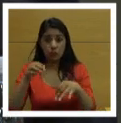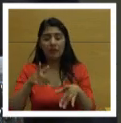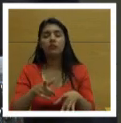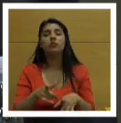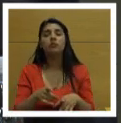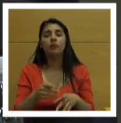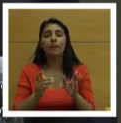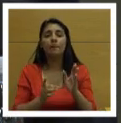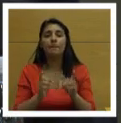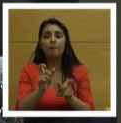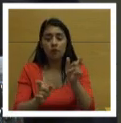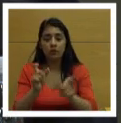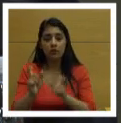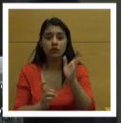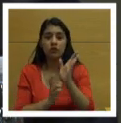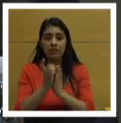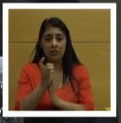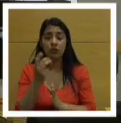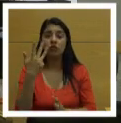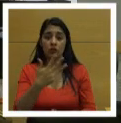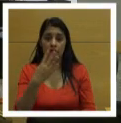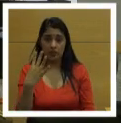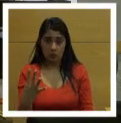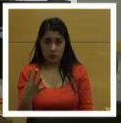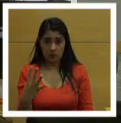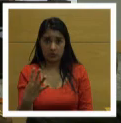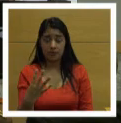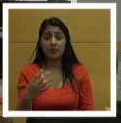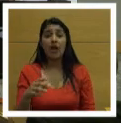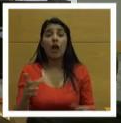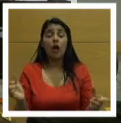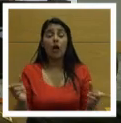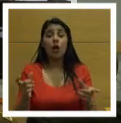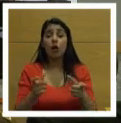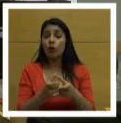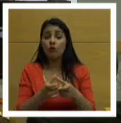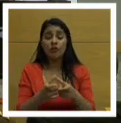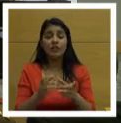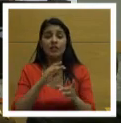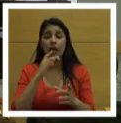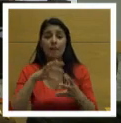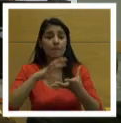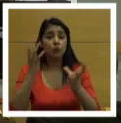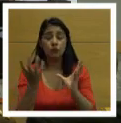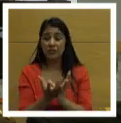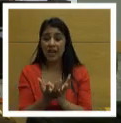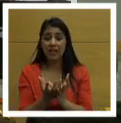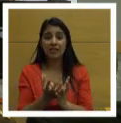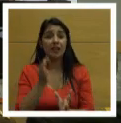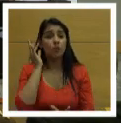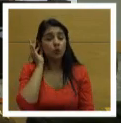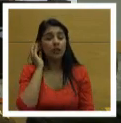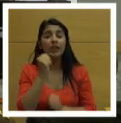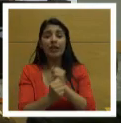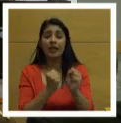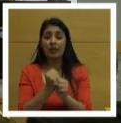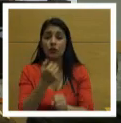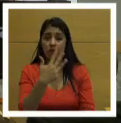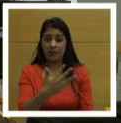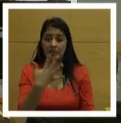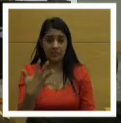Población y Desarrollo del Cairo del año 94. La Conferencia Mundial de la Mujer en Beijing el año 95. Incorporan